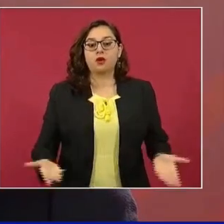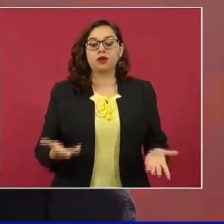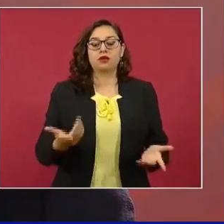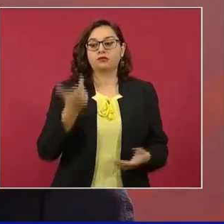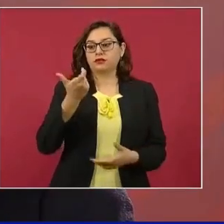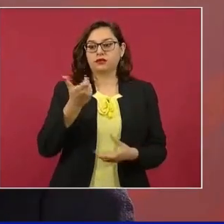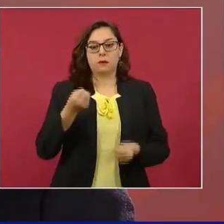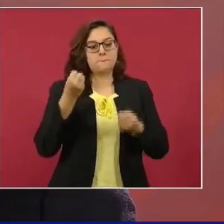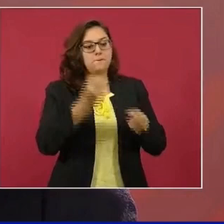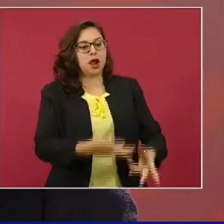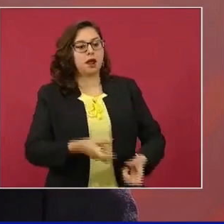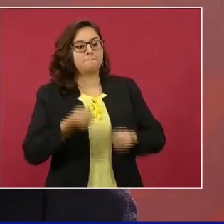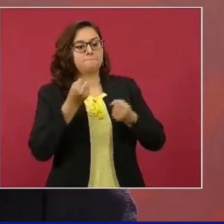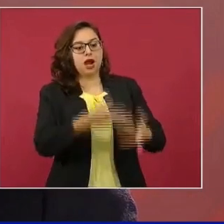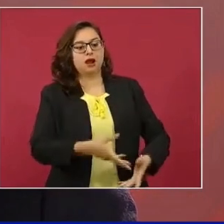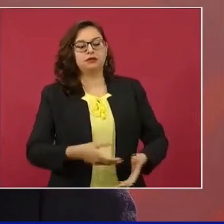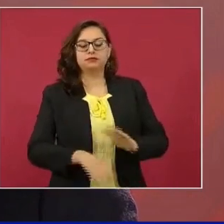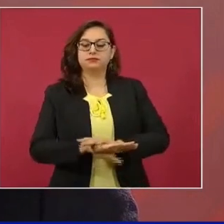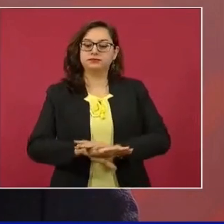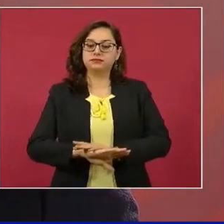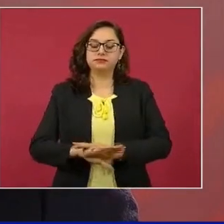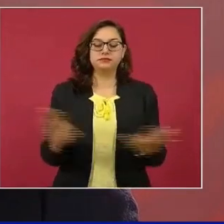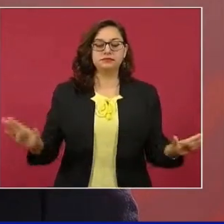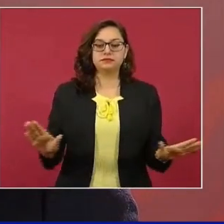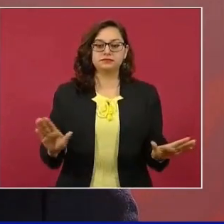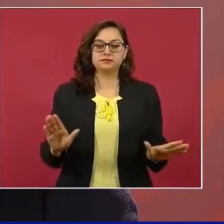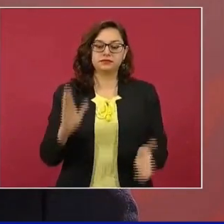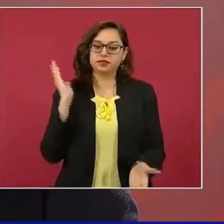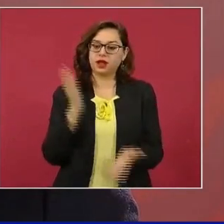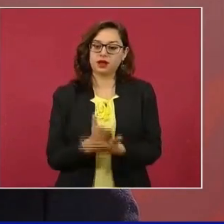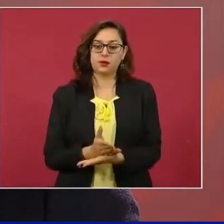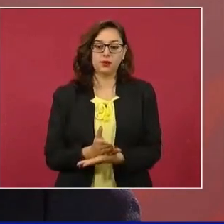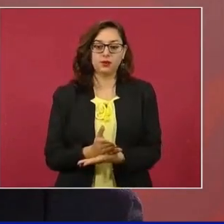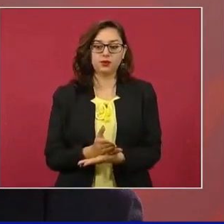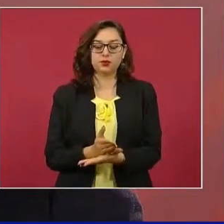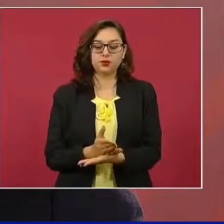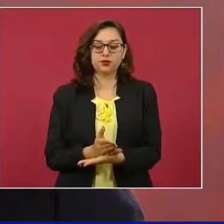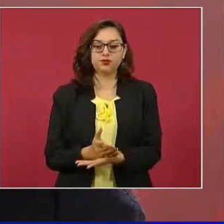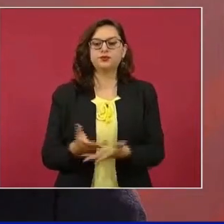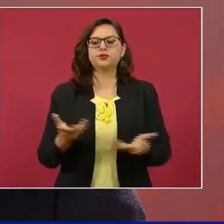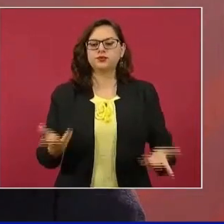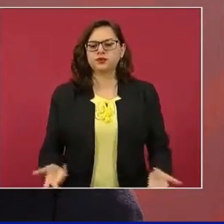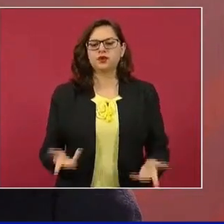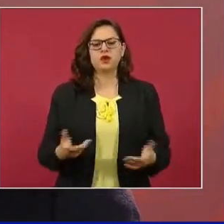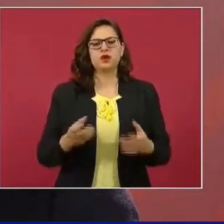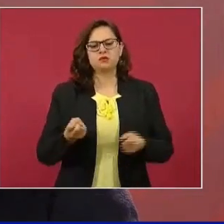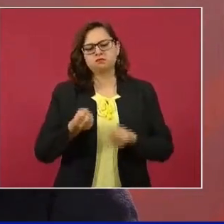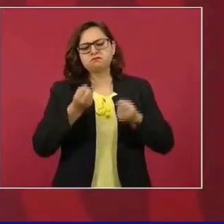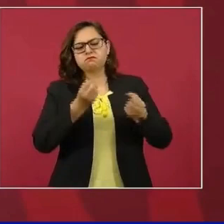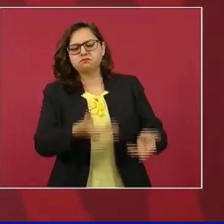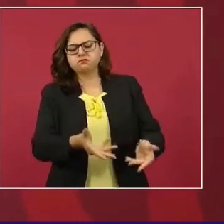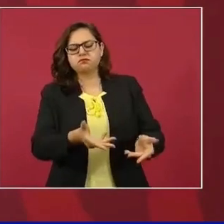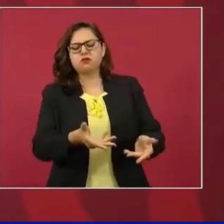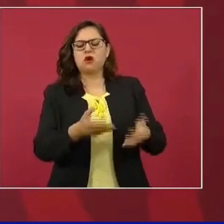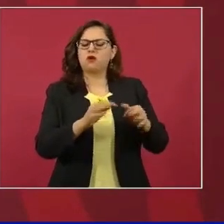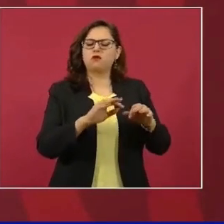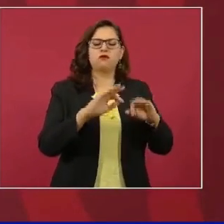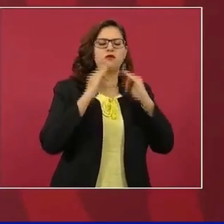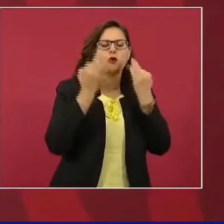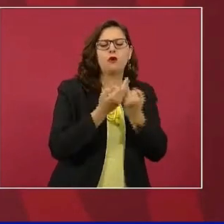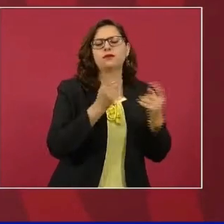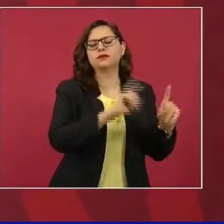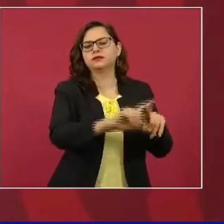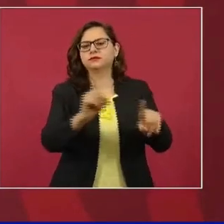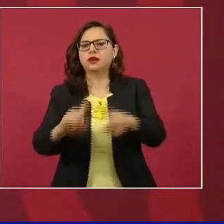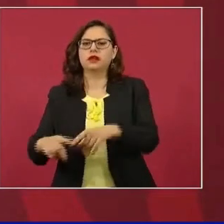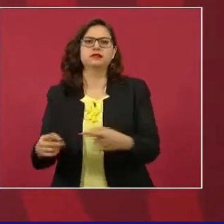el dinero que antes recibían, de distintas formas, por no pagar